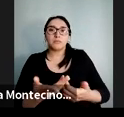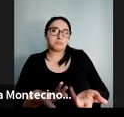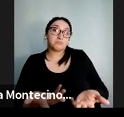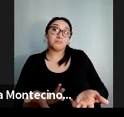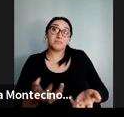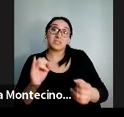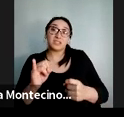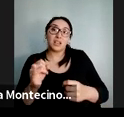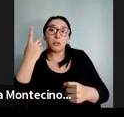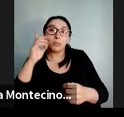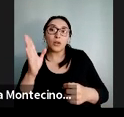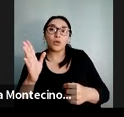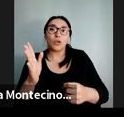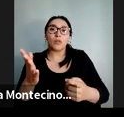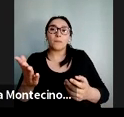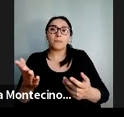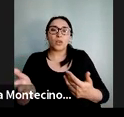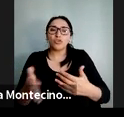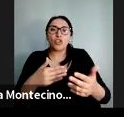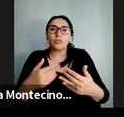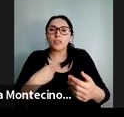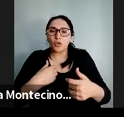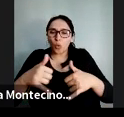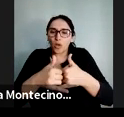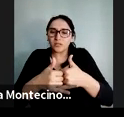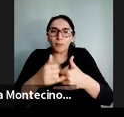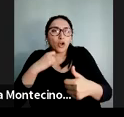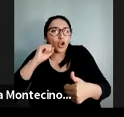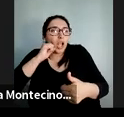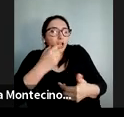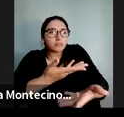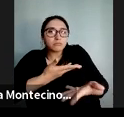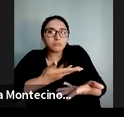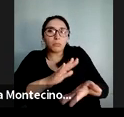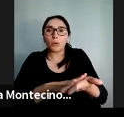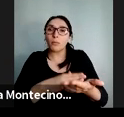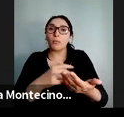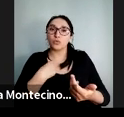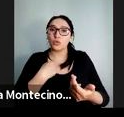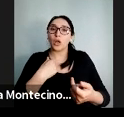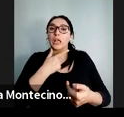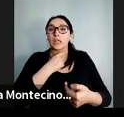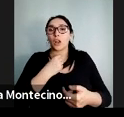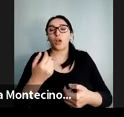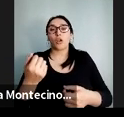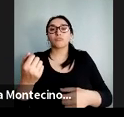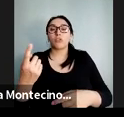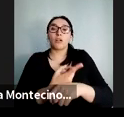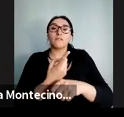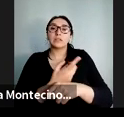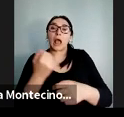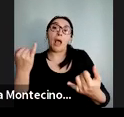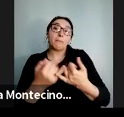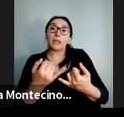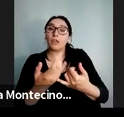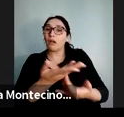pero ¿bajo qué entorno la estoy usando? ¿O con quién la estoy usando? Por ejemplo, yo cuando quiero hablar con las colectivas o con mis compañeras de